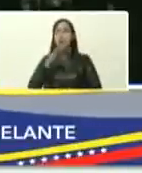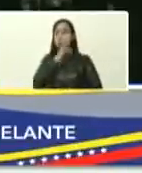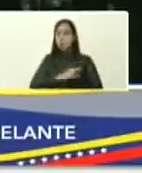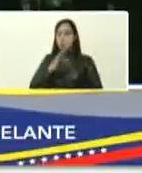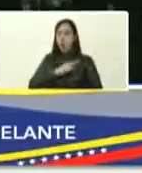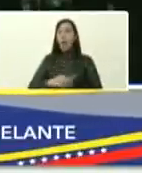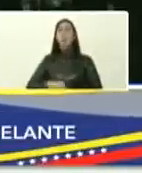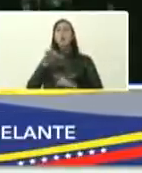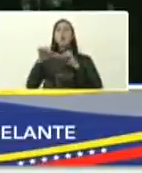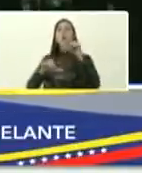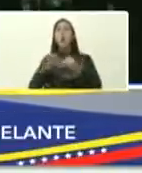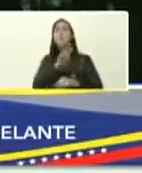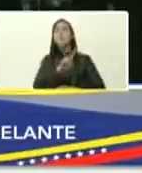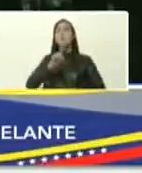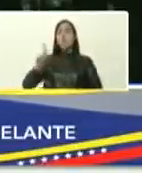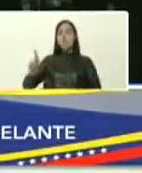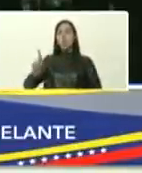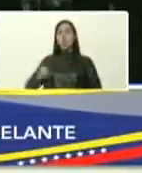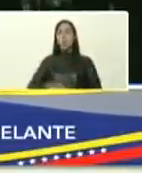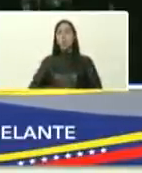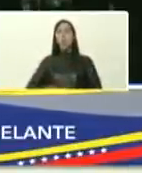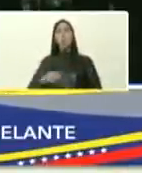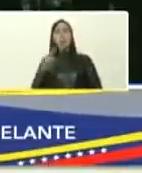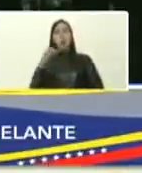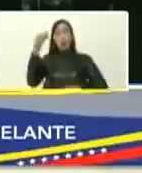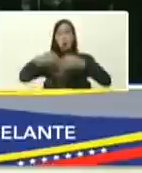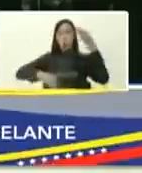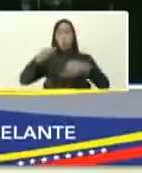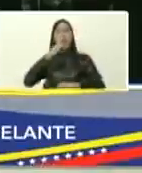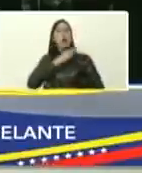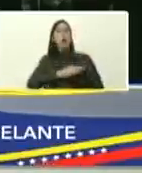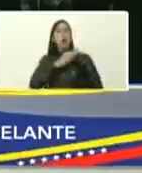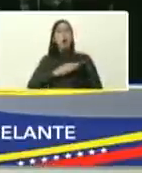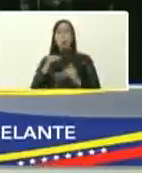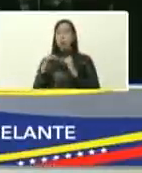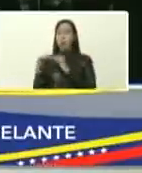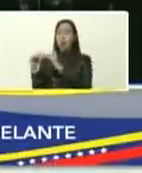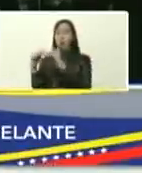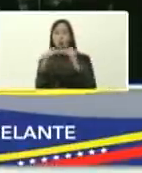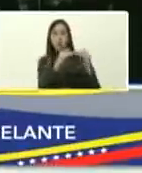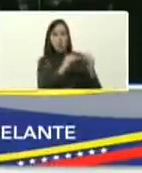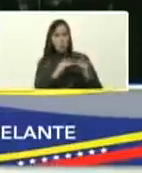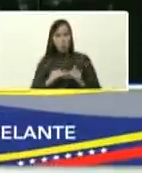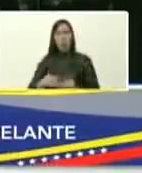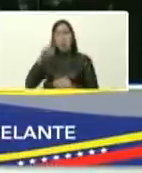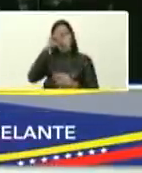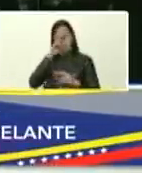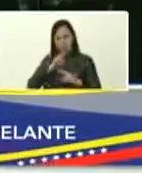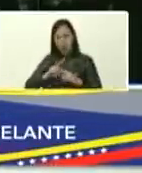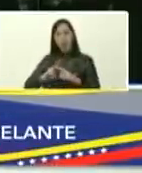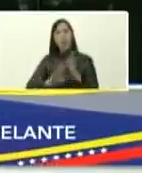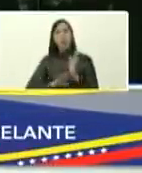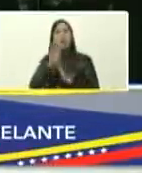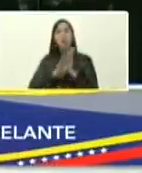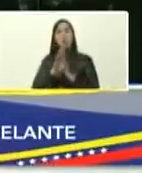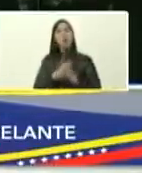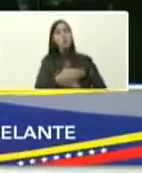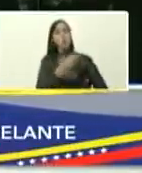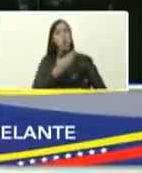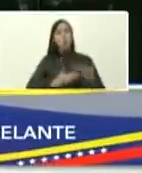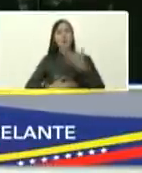del siglo XXI, de la Venezuela de la justicia social, de la igualdad, de la dignidad, del desarrollo